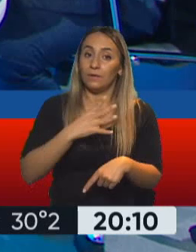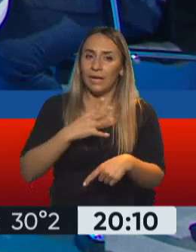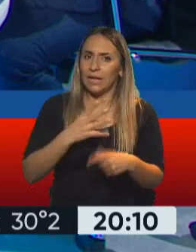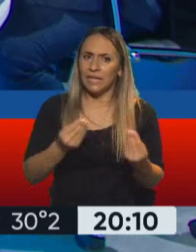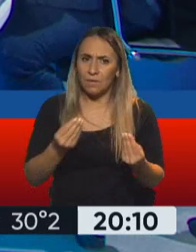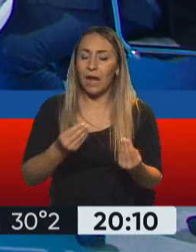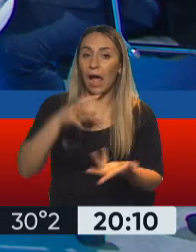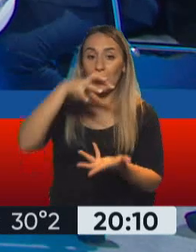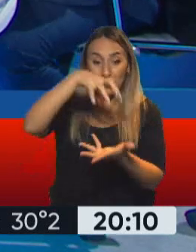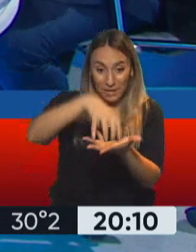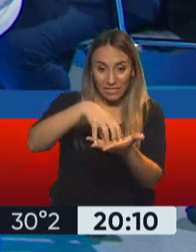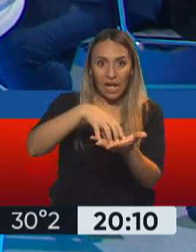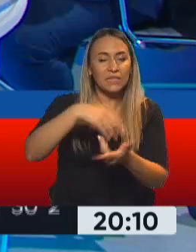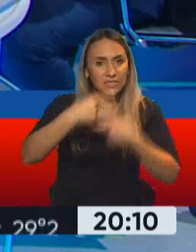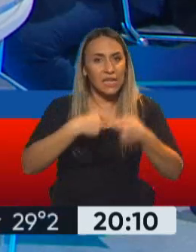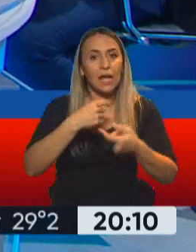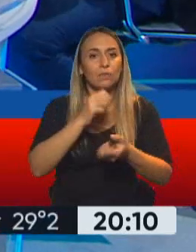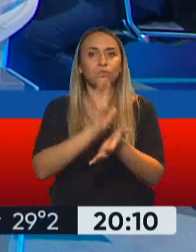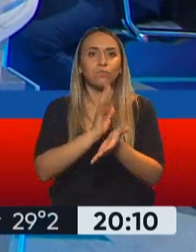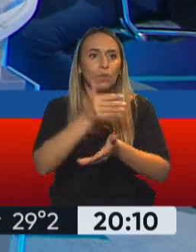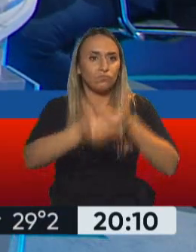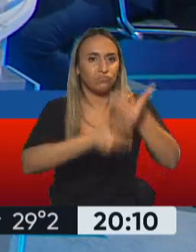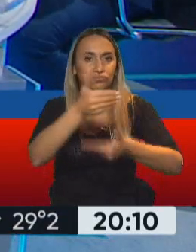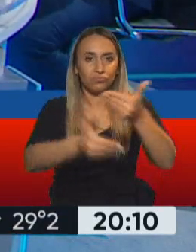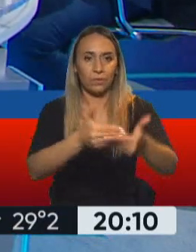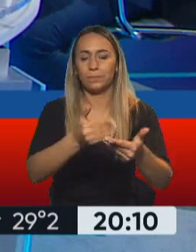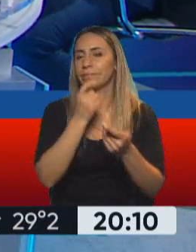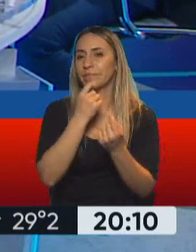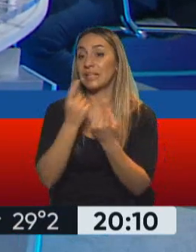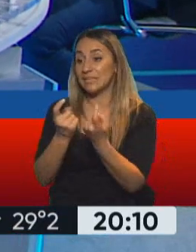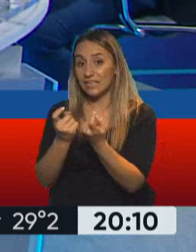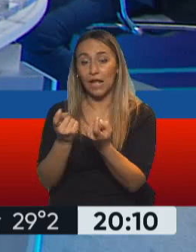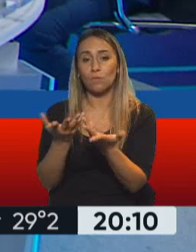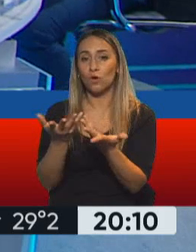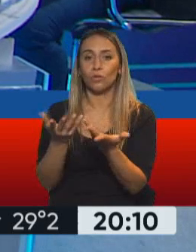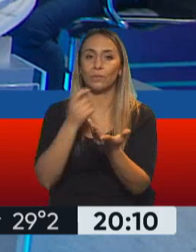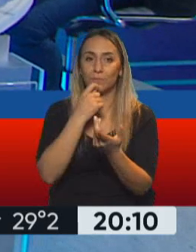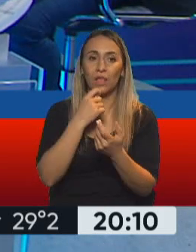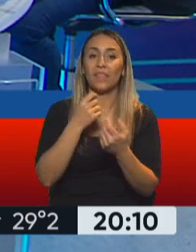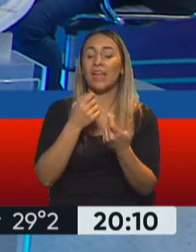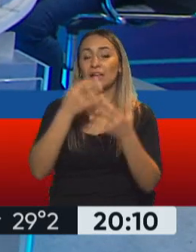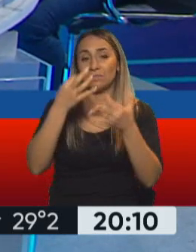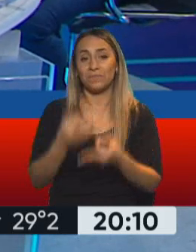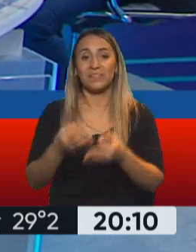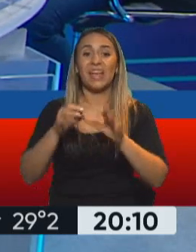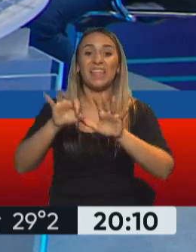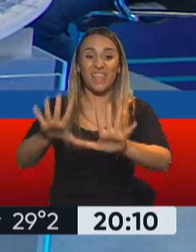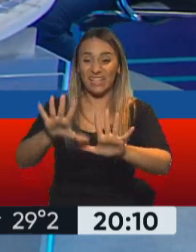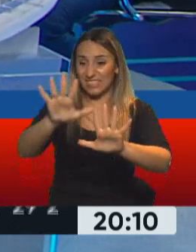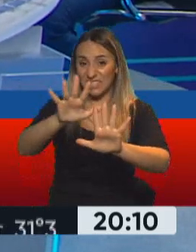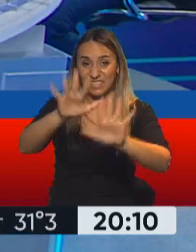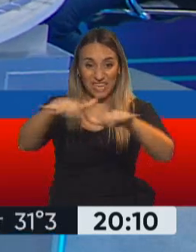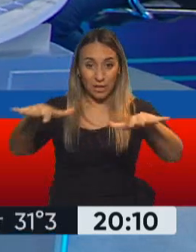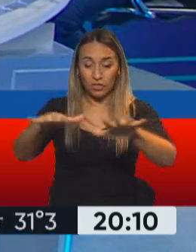las empresas puedan seguir desarrollándose, ¿no? Perfecto. Bueno, chicos, 6 de cada 10 chicos bajo la línea de la pobreza, bueno,